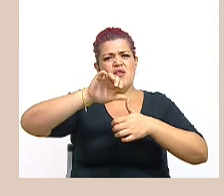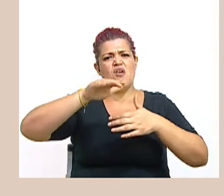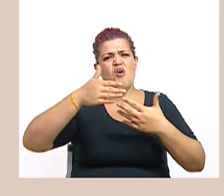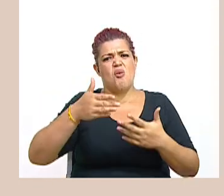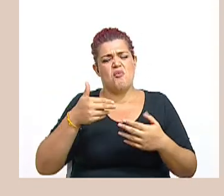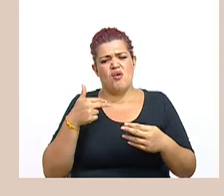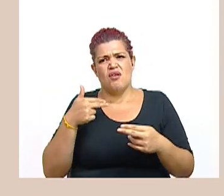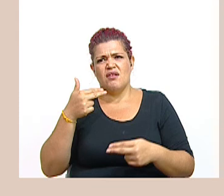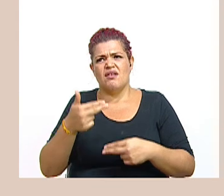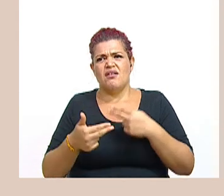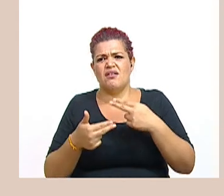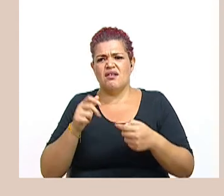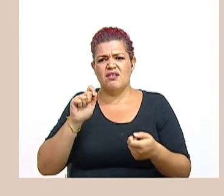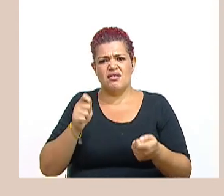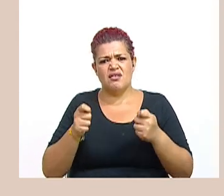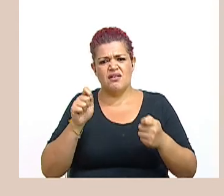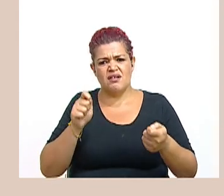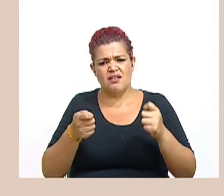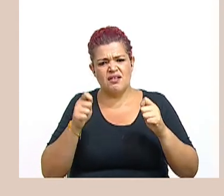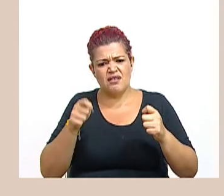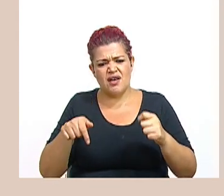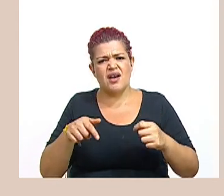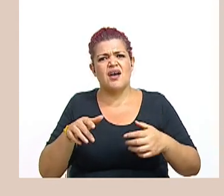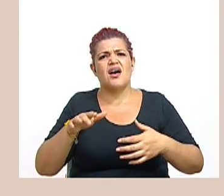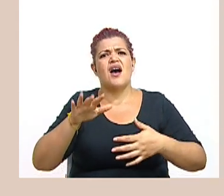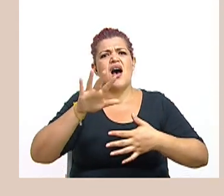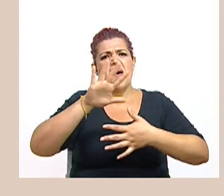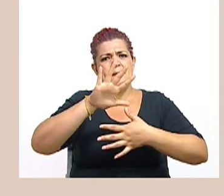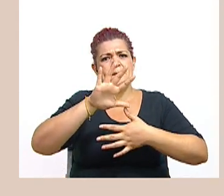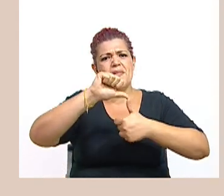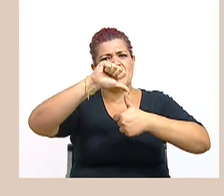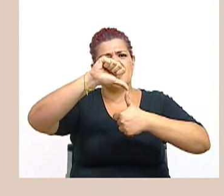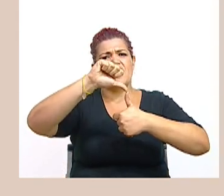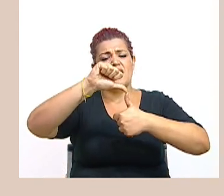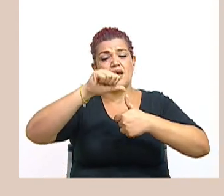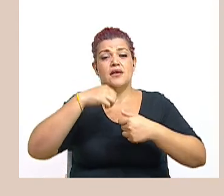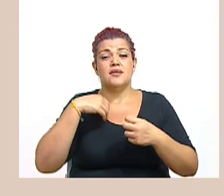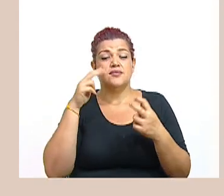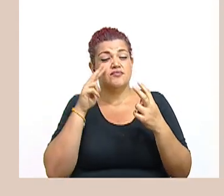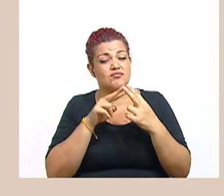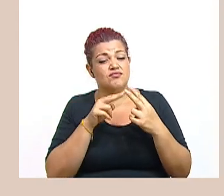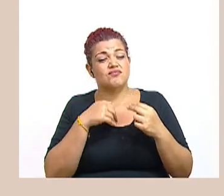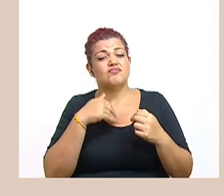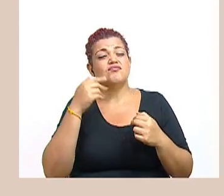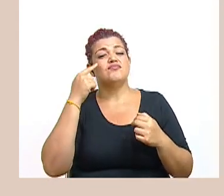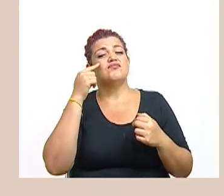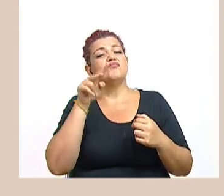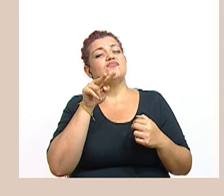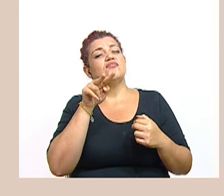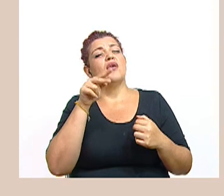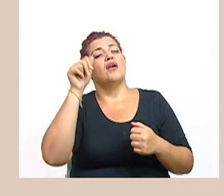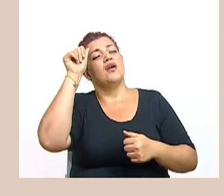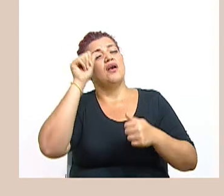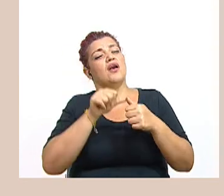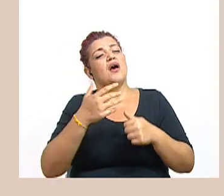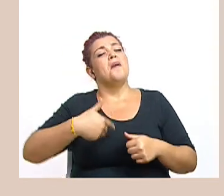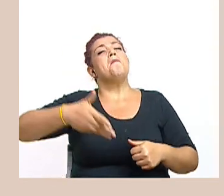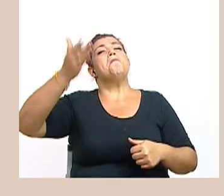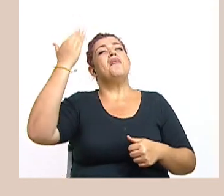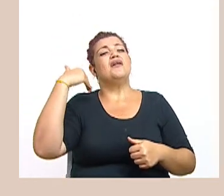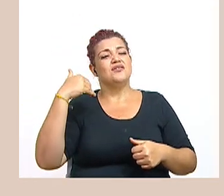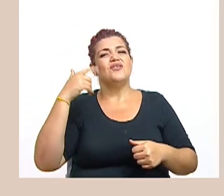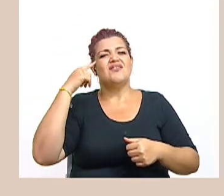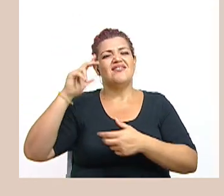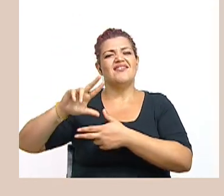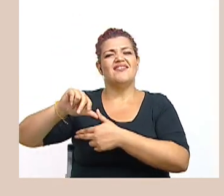venido dándose esta situación a nivel de América Central? Pudimos conocer o recordar eventos en Costa Rica y especialmente el